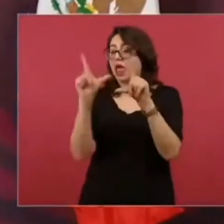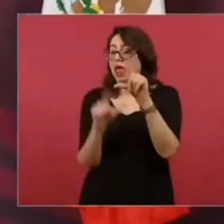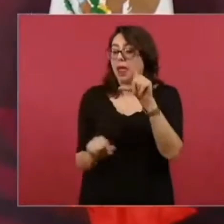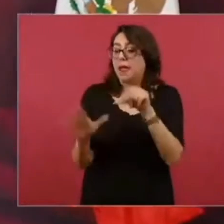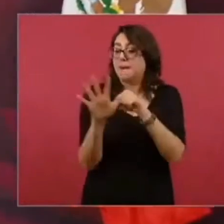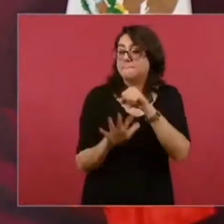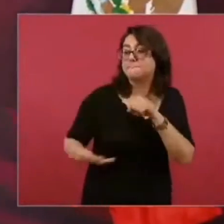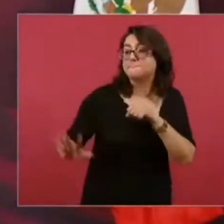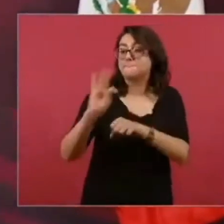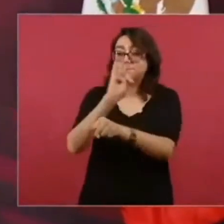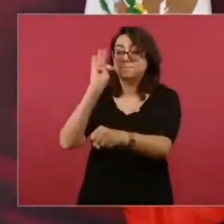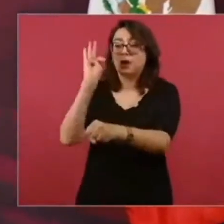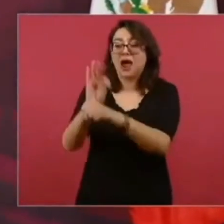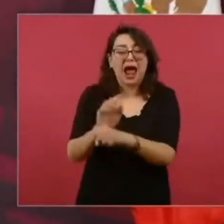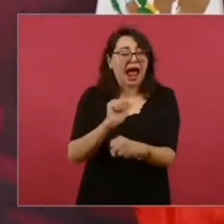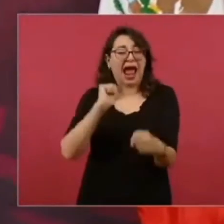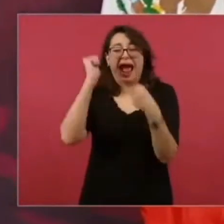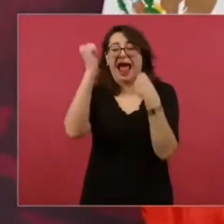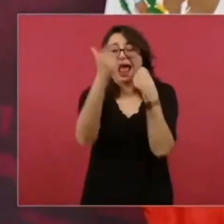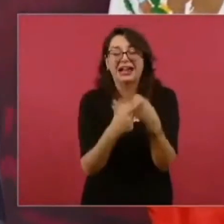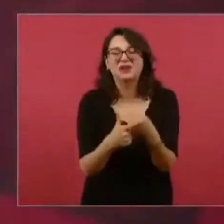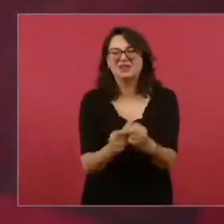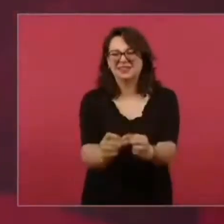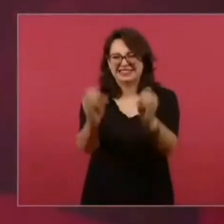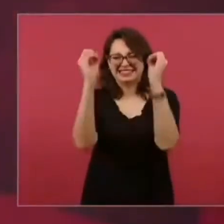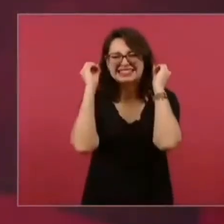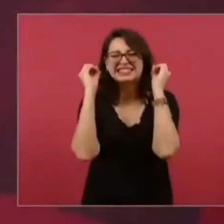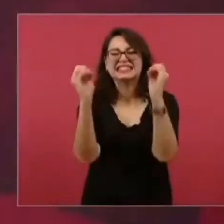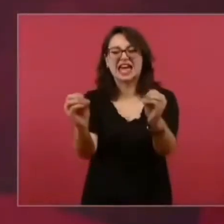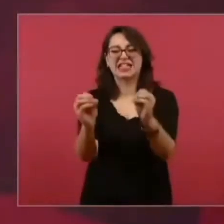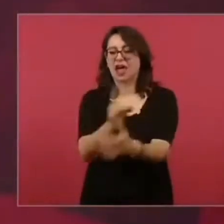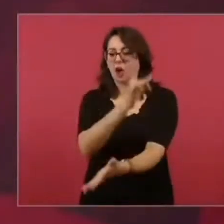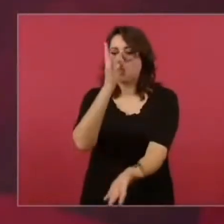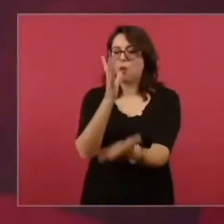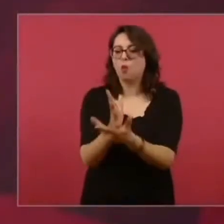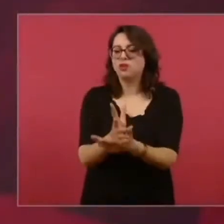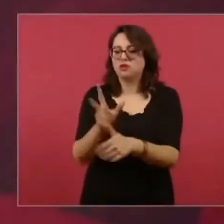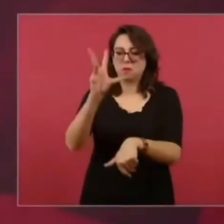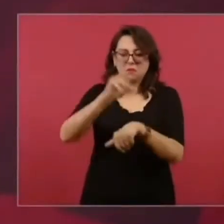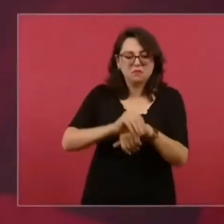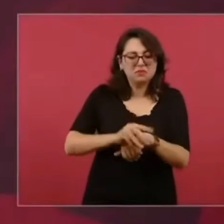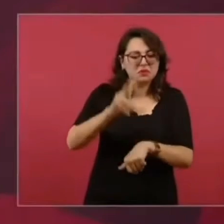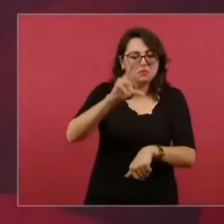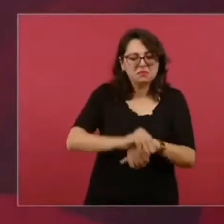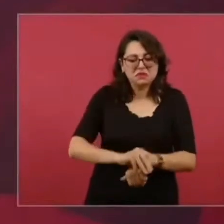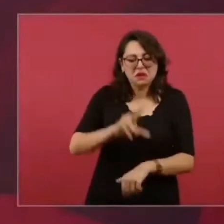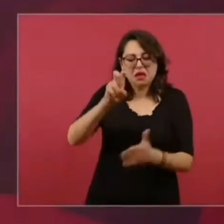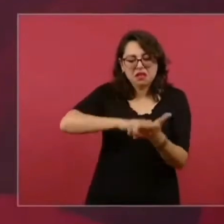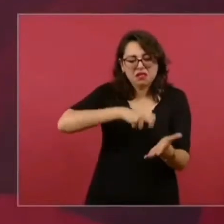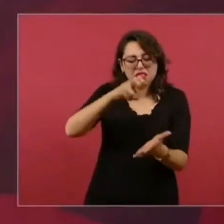Ajustaron todo el marco legal para saquear, para robar.